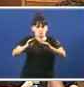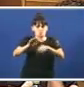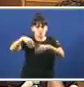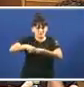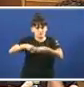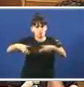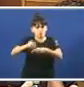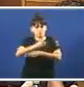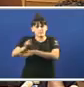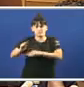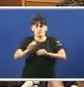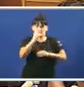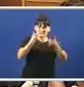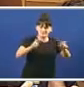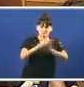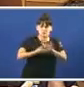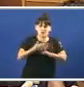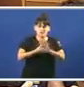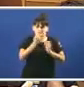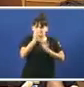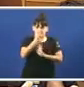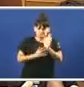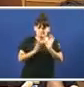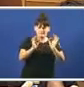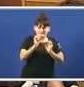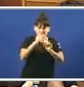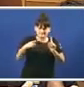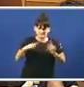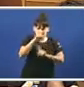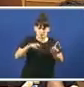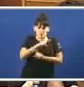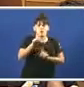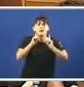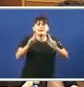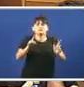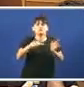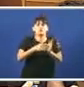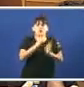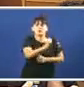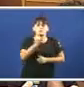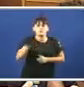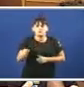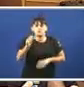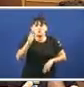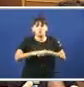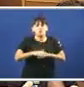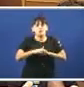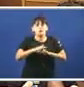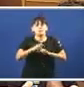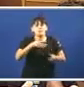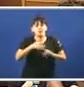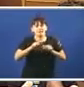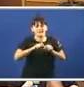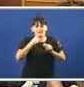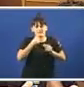No seu primeiro capítulo deste informe contamos co anuario estadístico sobre os casos de asesinadas por violencia de género, que comeza